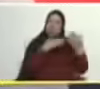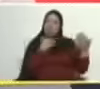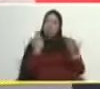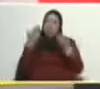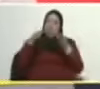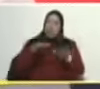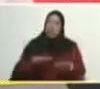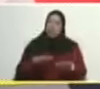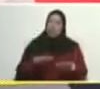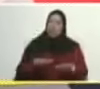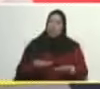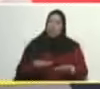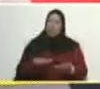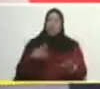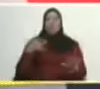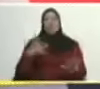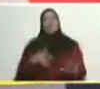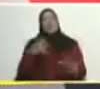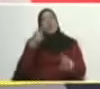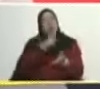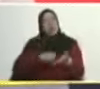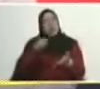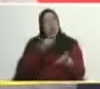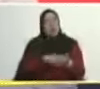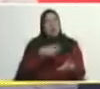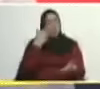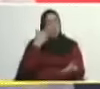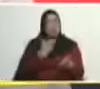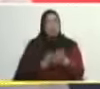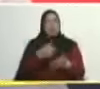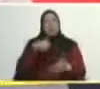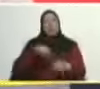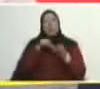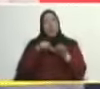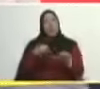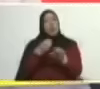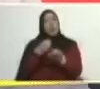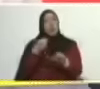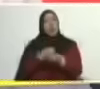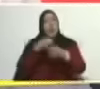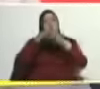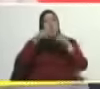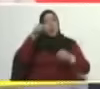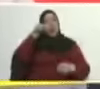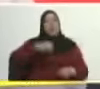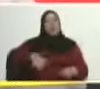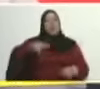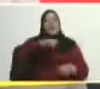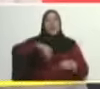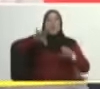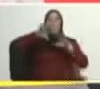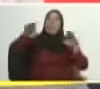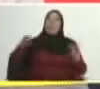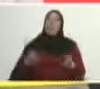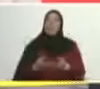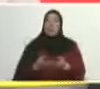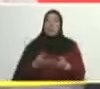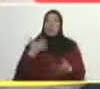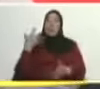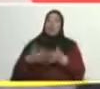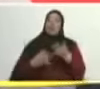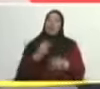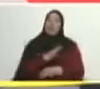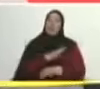Parecen palabras escritas para hoy. Por eso insisto que todos los pueblos del mundo deberíamos hacer